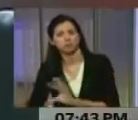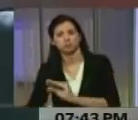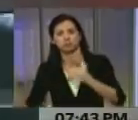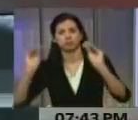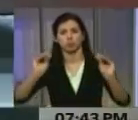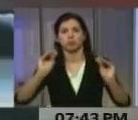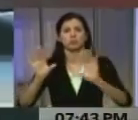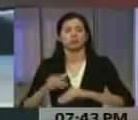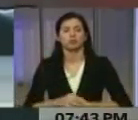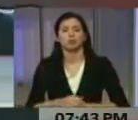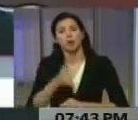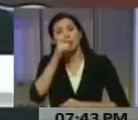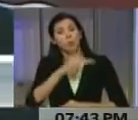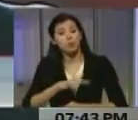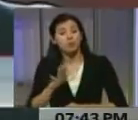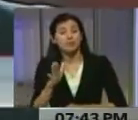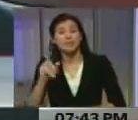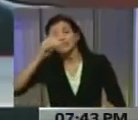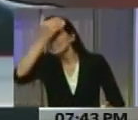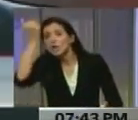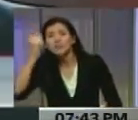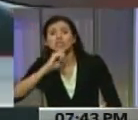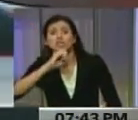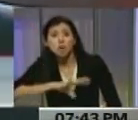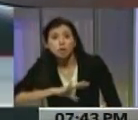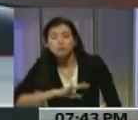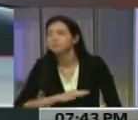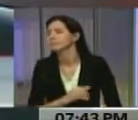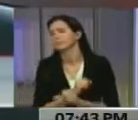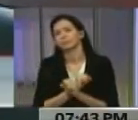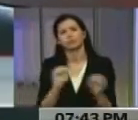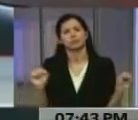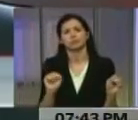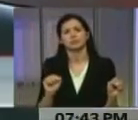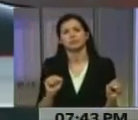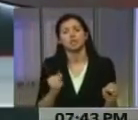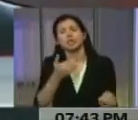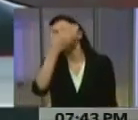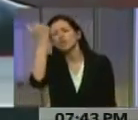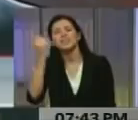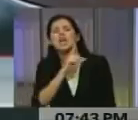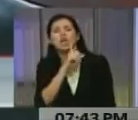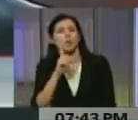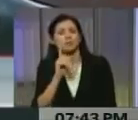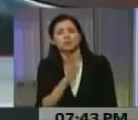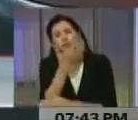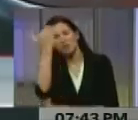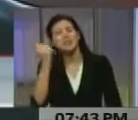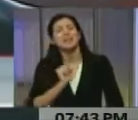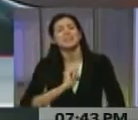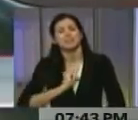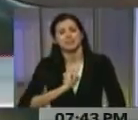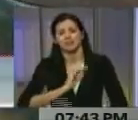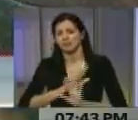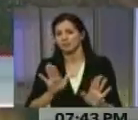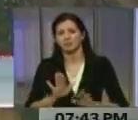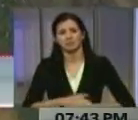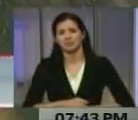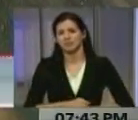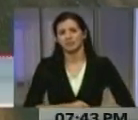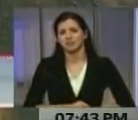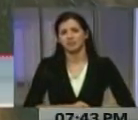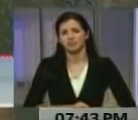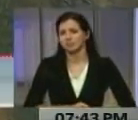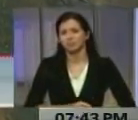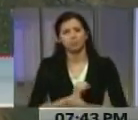un pueblo sin historia es un pueblo sin nombre, es un pueblo sin alma, pero un pueblo sin imagen de sí mismo es un pueblo que